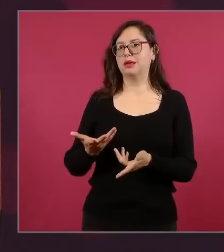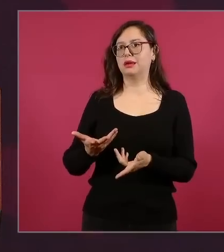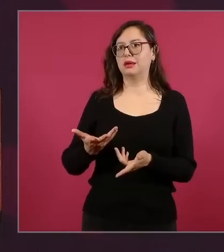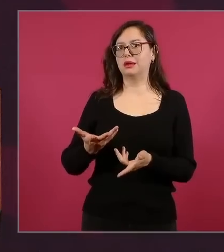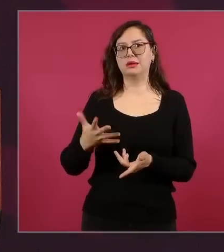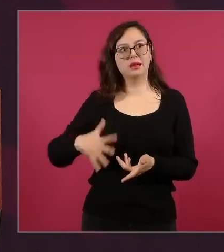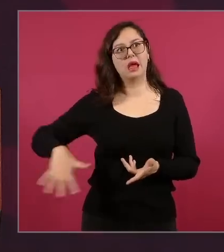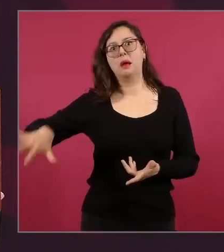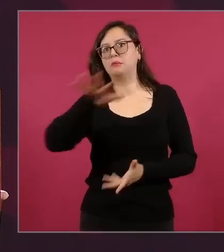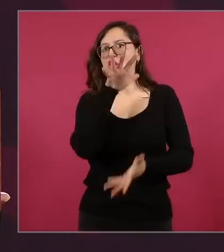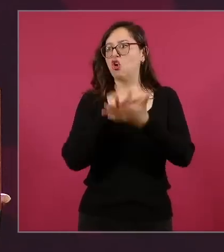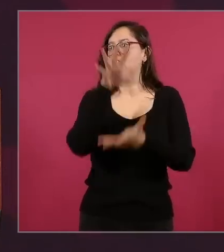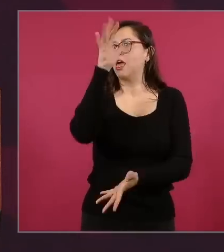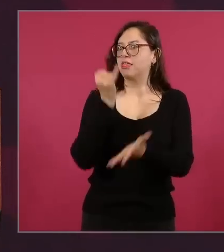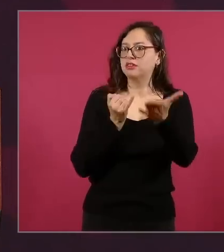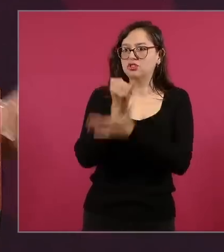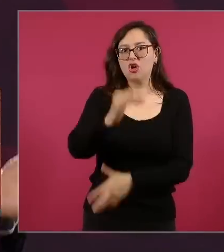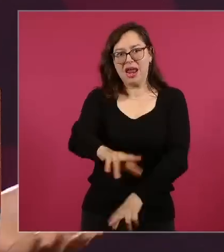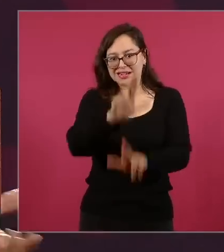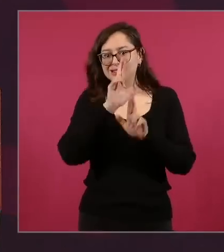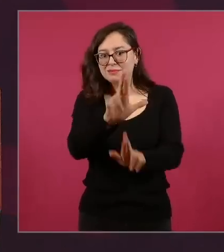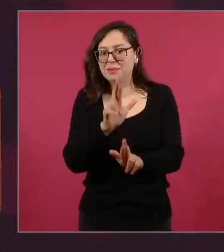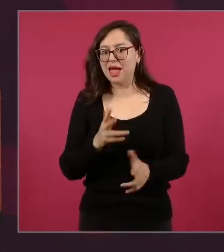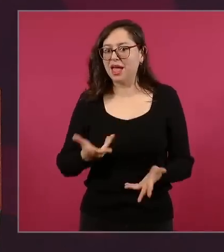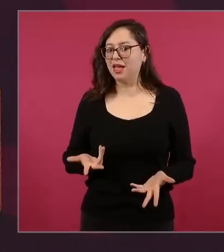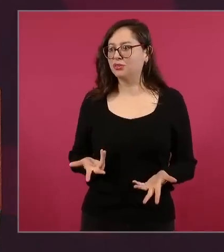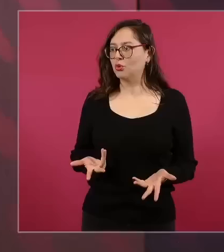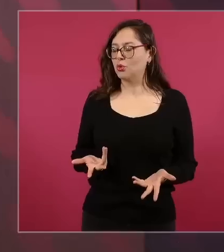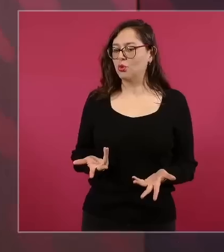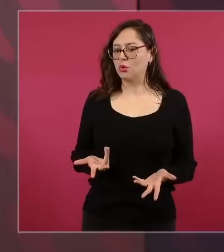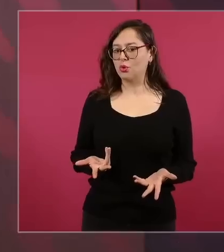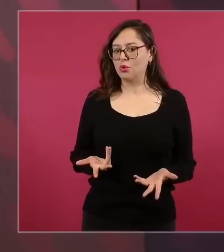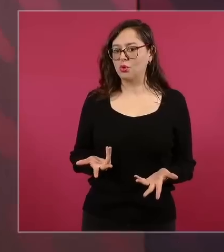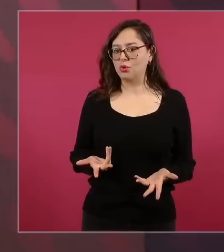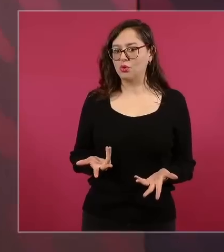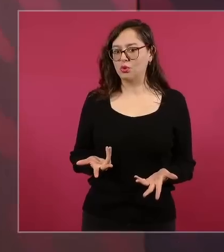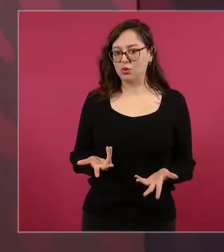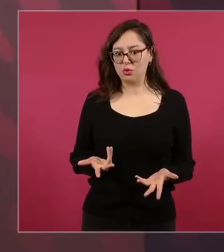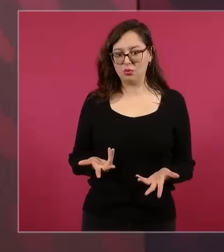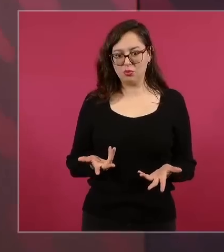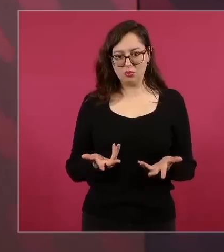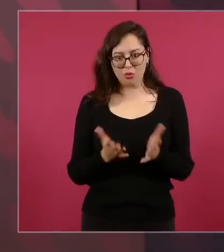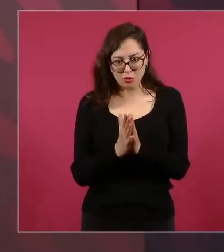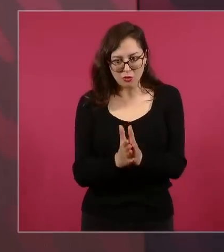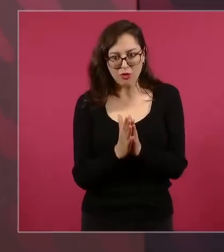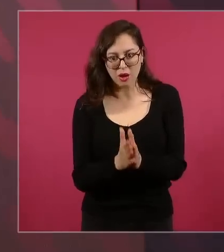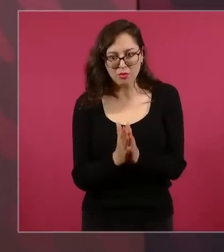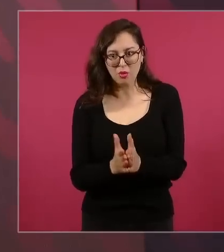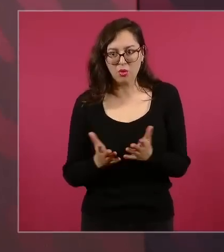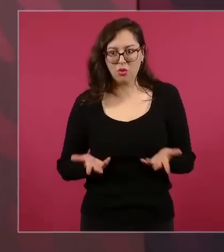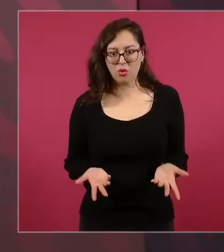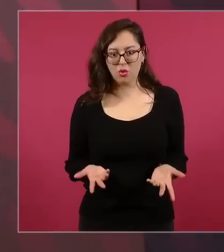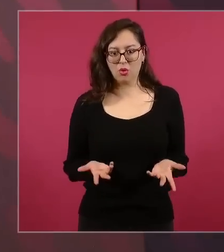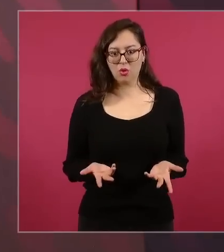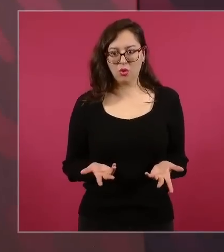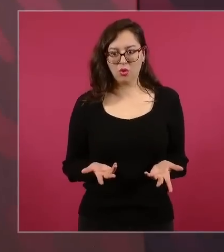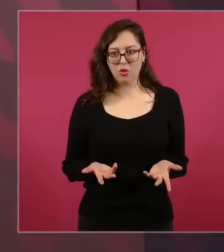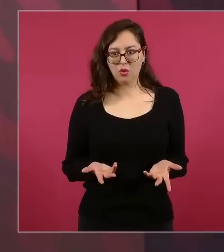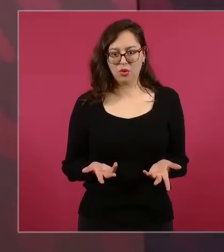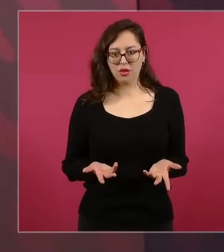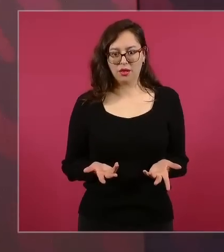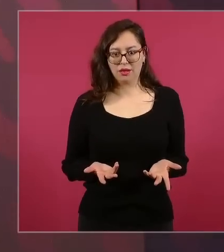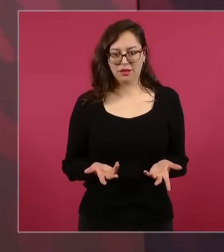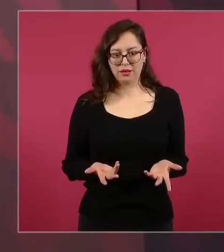respeten la voluntad de los ciudadanos, que respeten